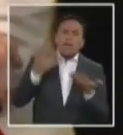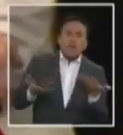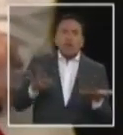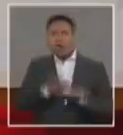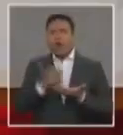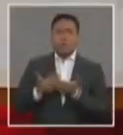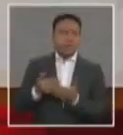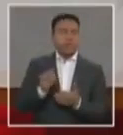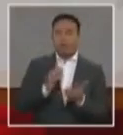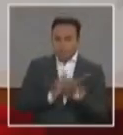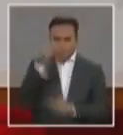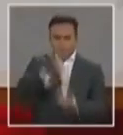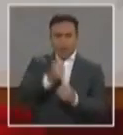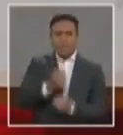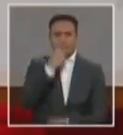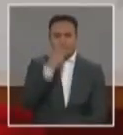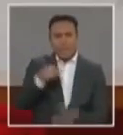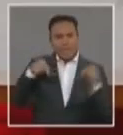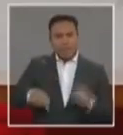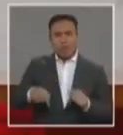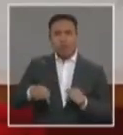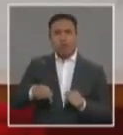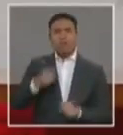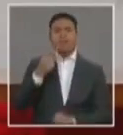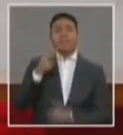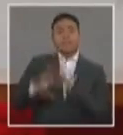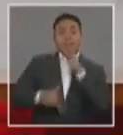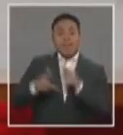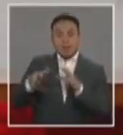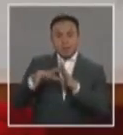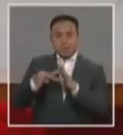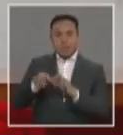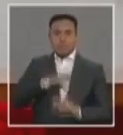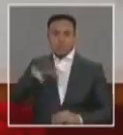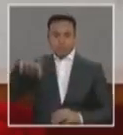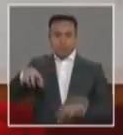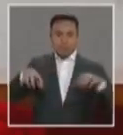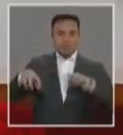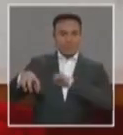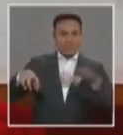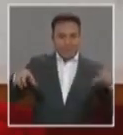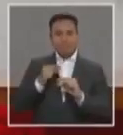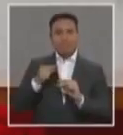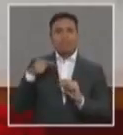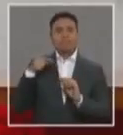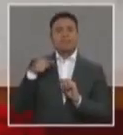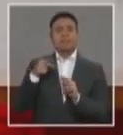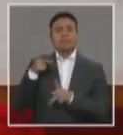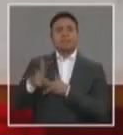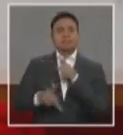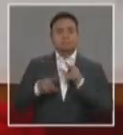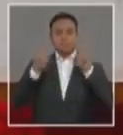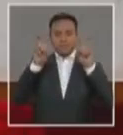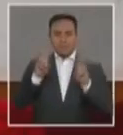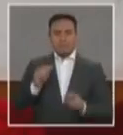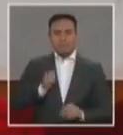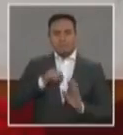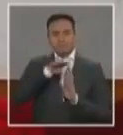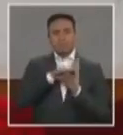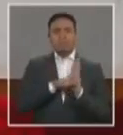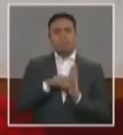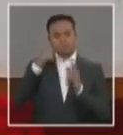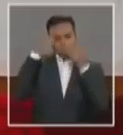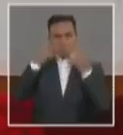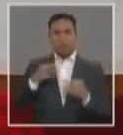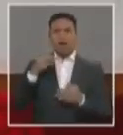del tren hacia los puertos eh eso va a significar que liberemos la línea uno que es la que recorre desde talcahuano